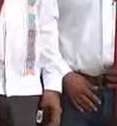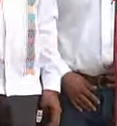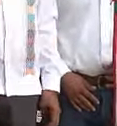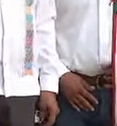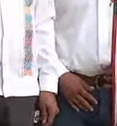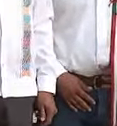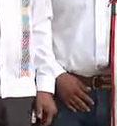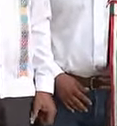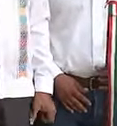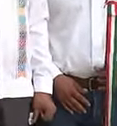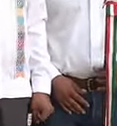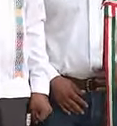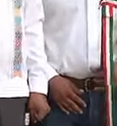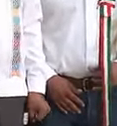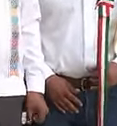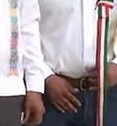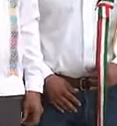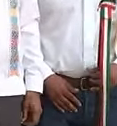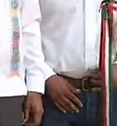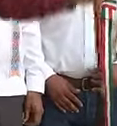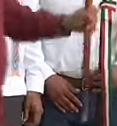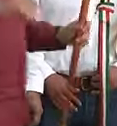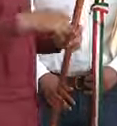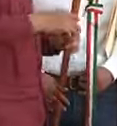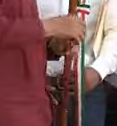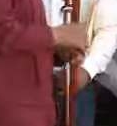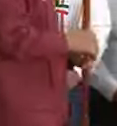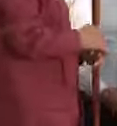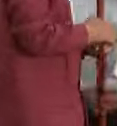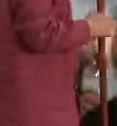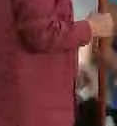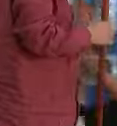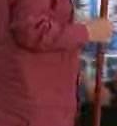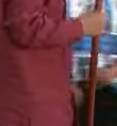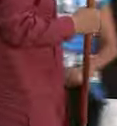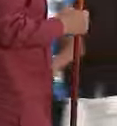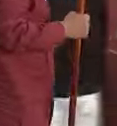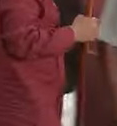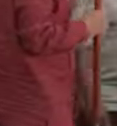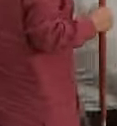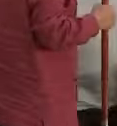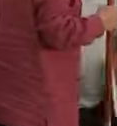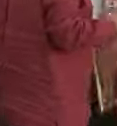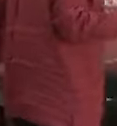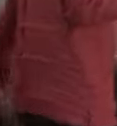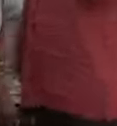ustedes su amable asistencia, deseándoles que pasen una excelente tarde.